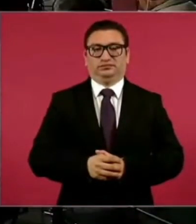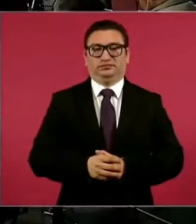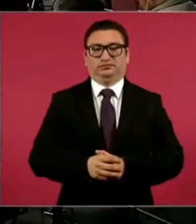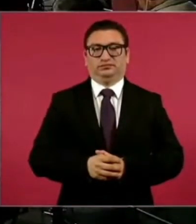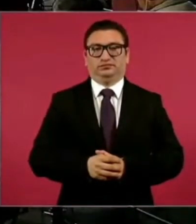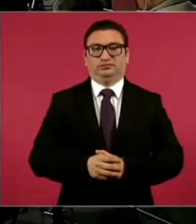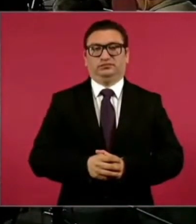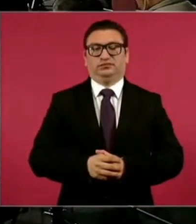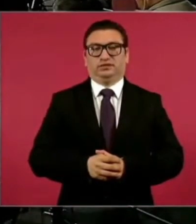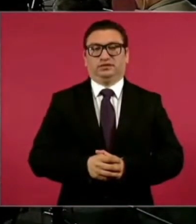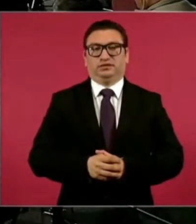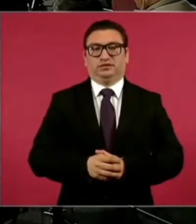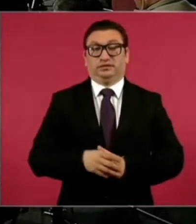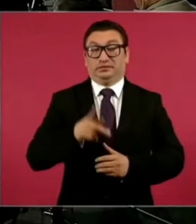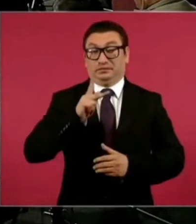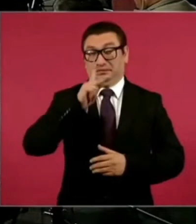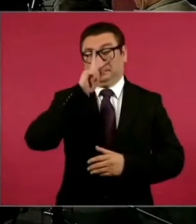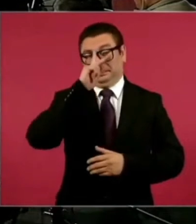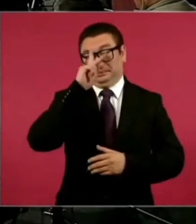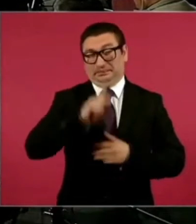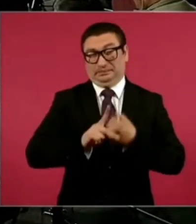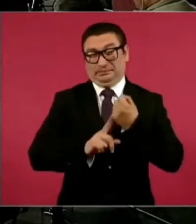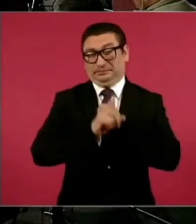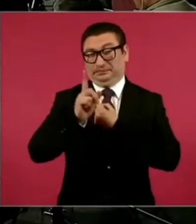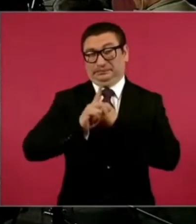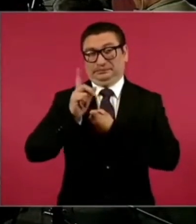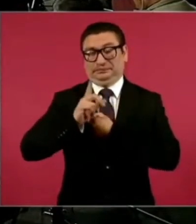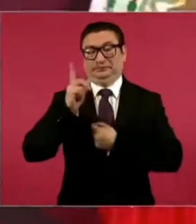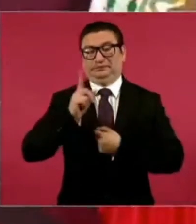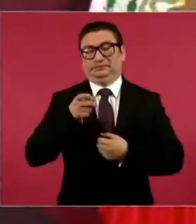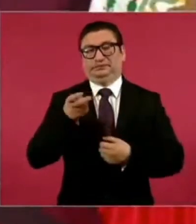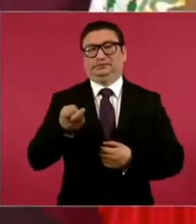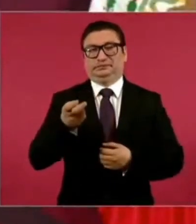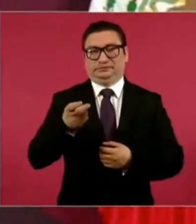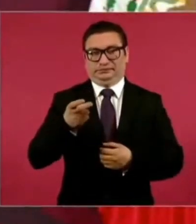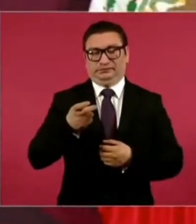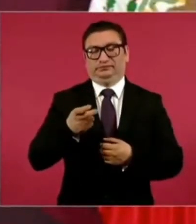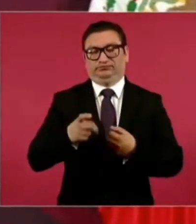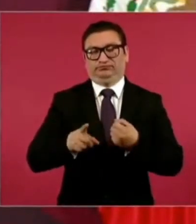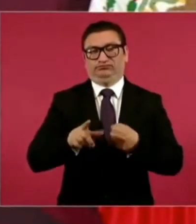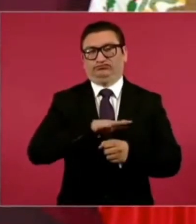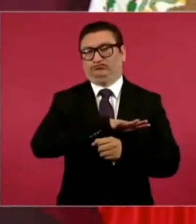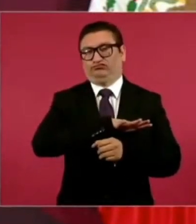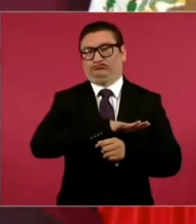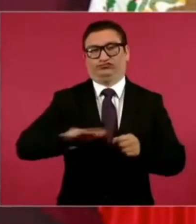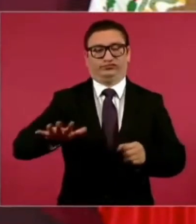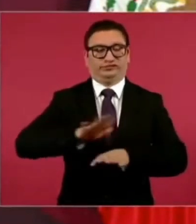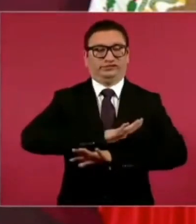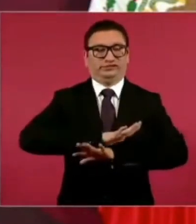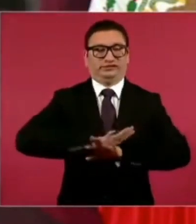el chorro que rebasó el vaso.